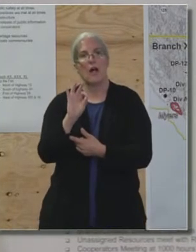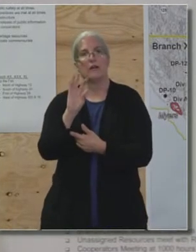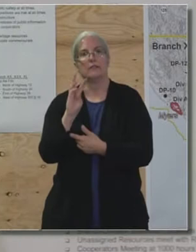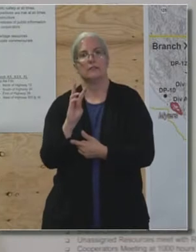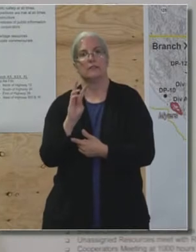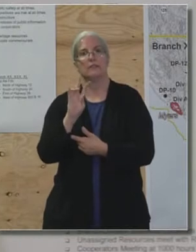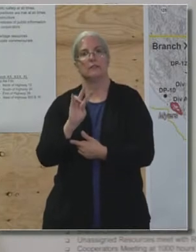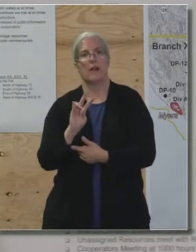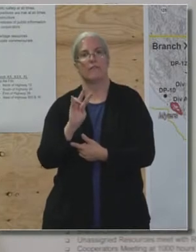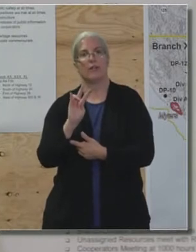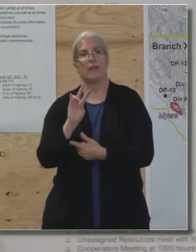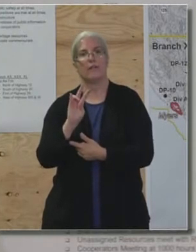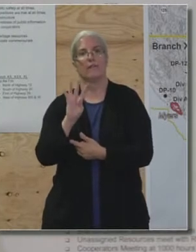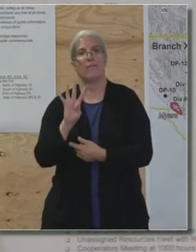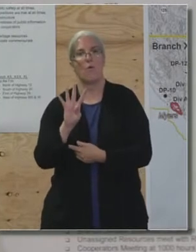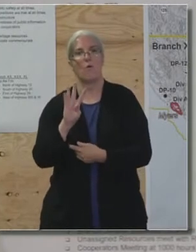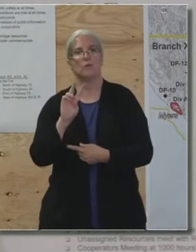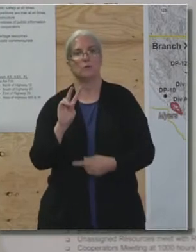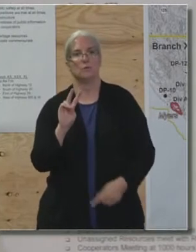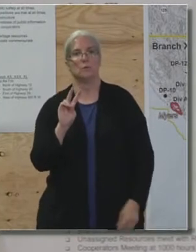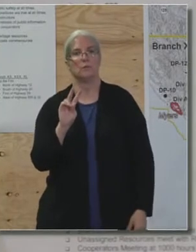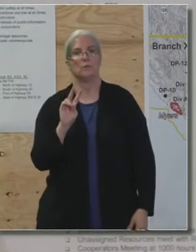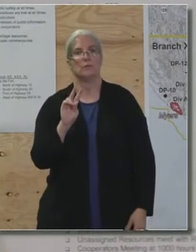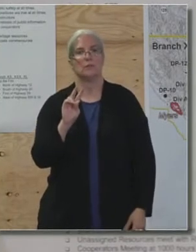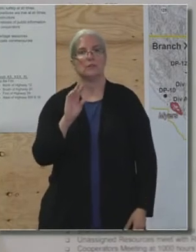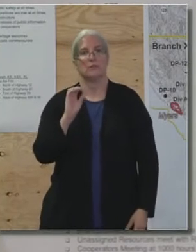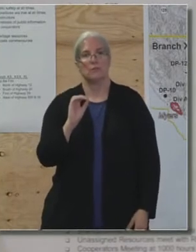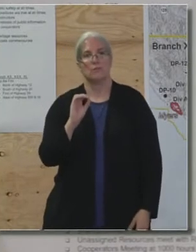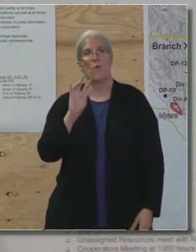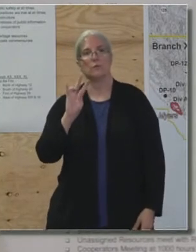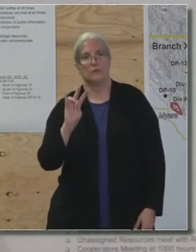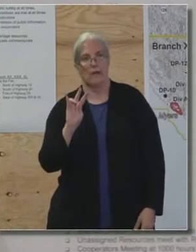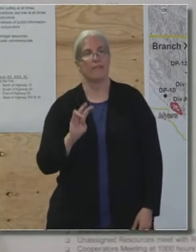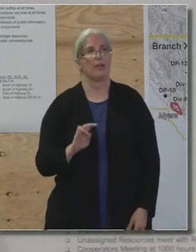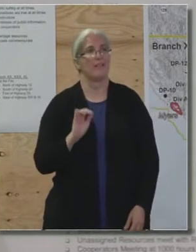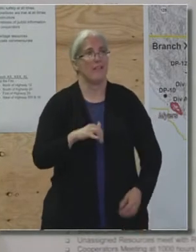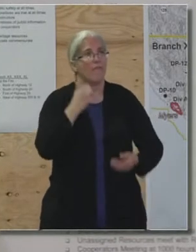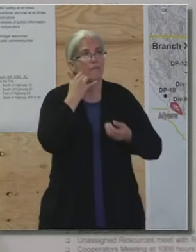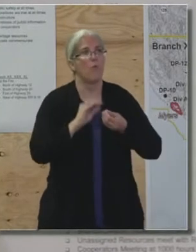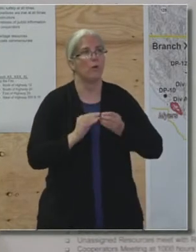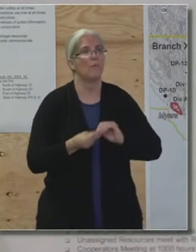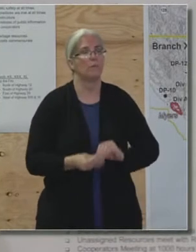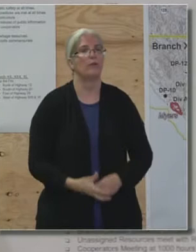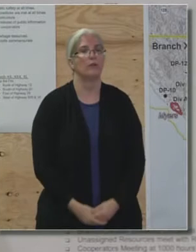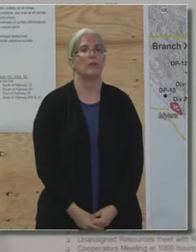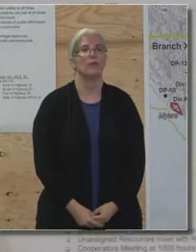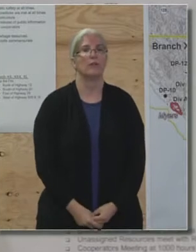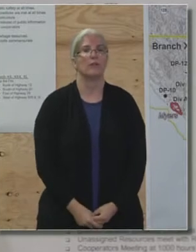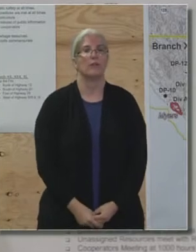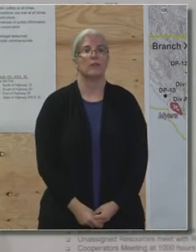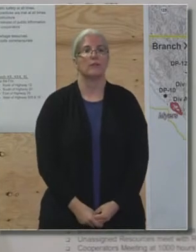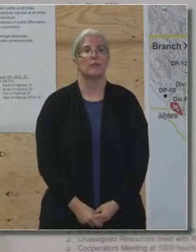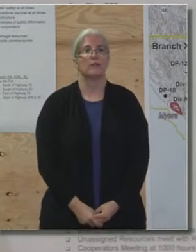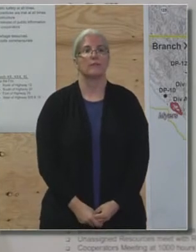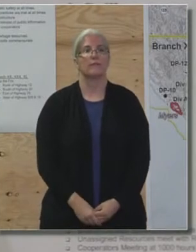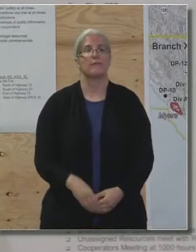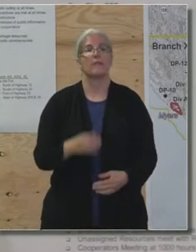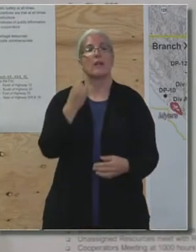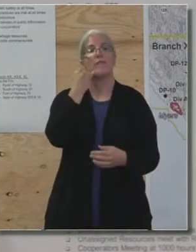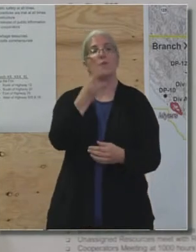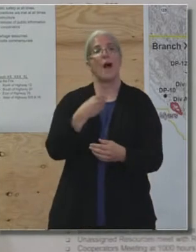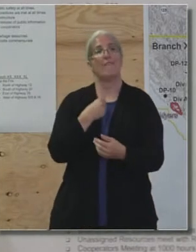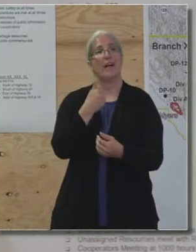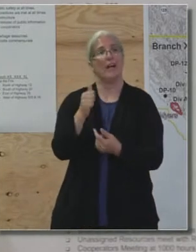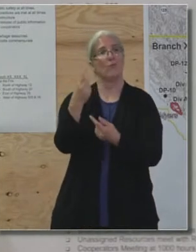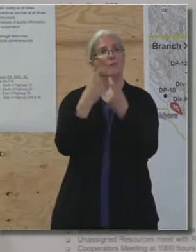42 07 quiero pedir por favor podemos esperar con las preguntas respecto al